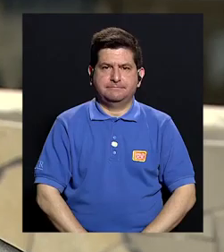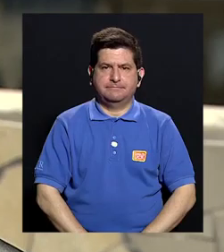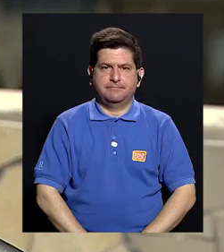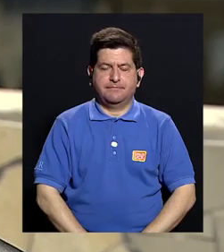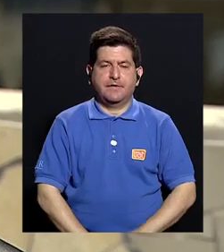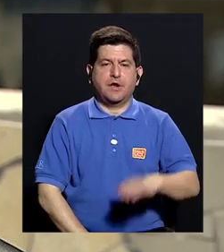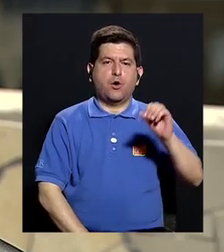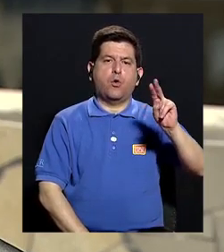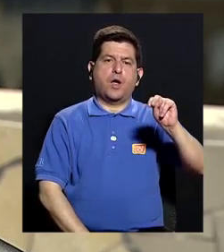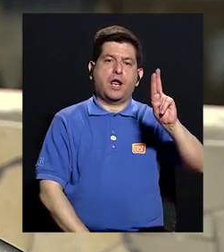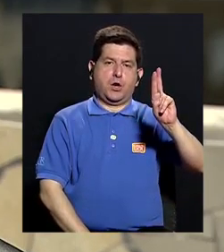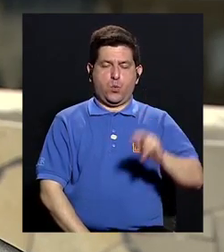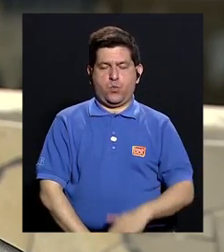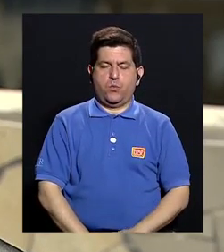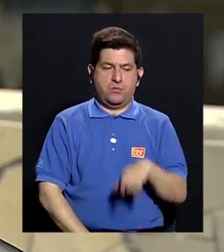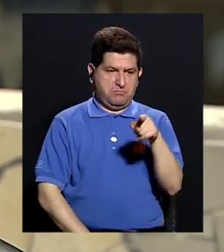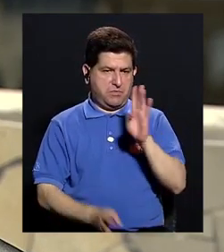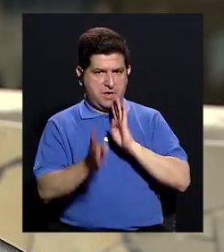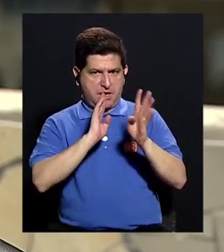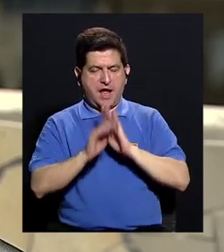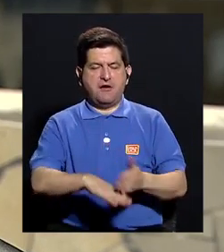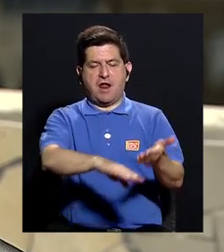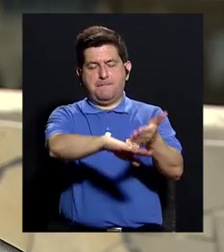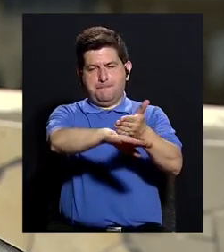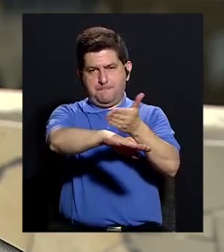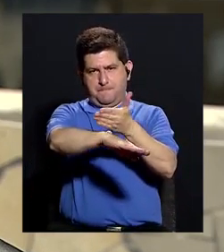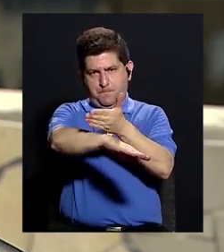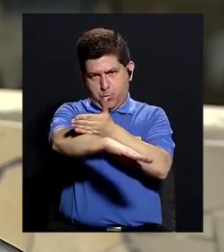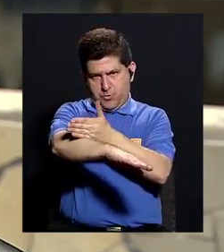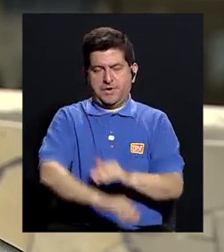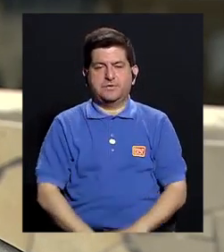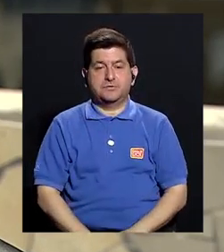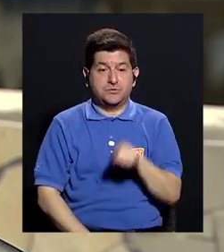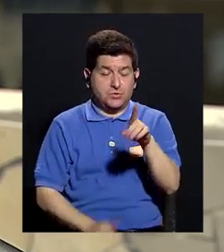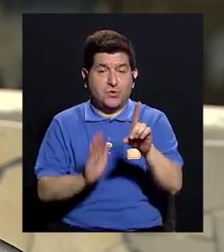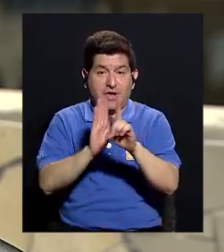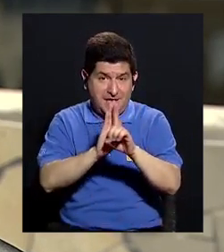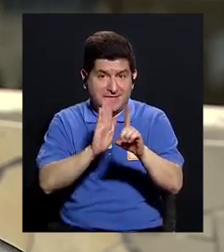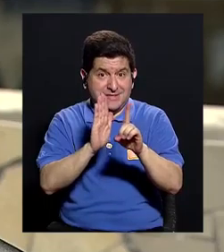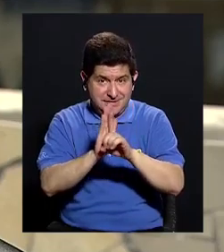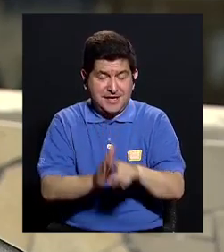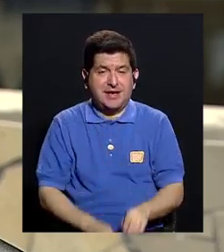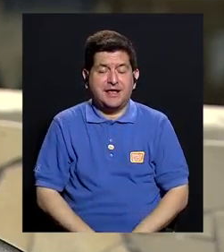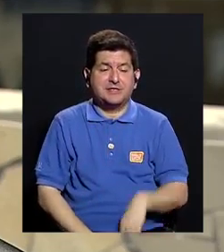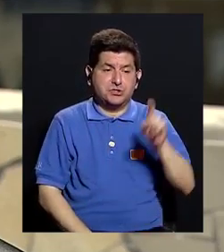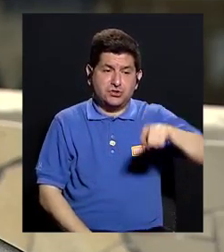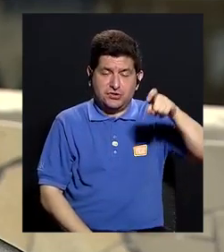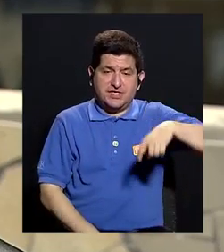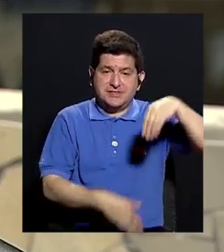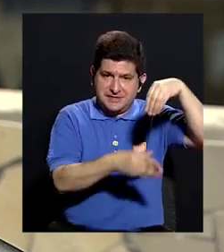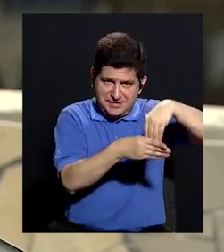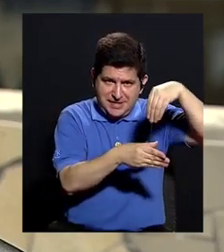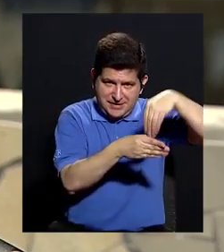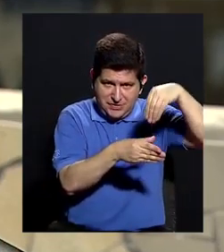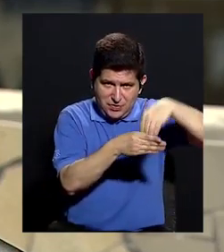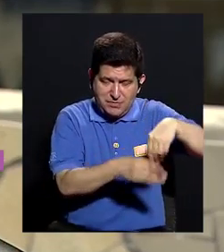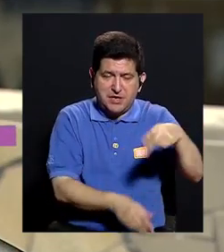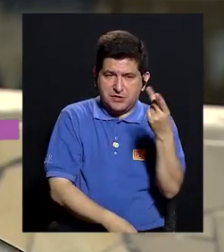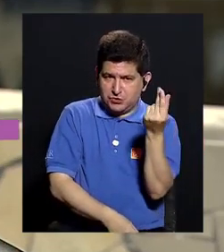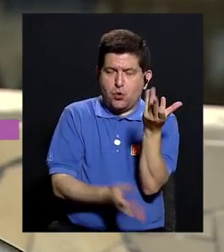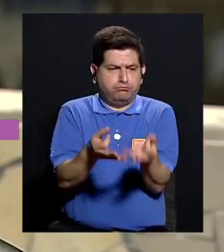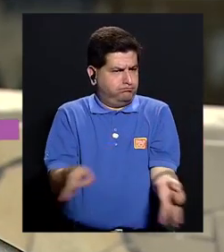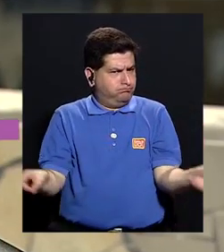las Naciones Unidas habla de la progresividad o sea que son derechos como tienen que invertirse en